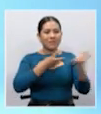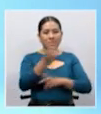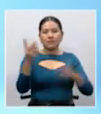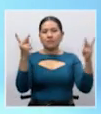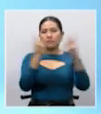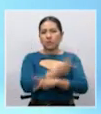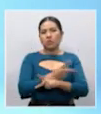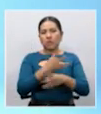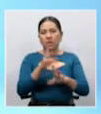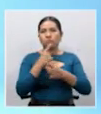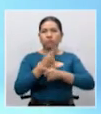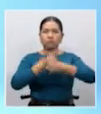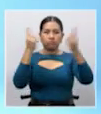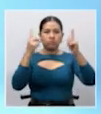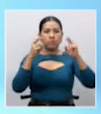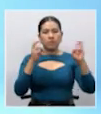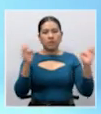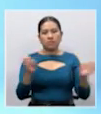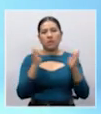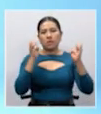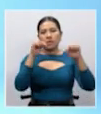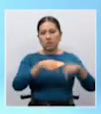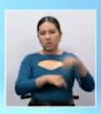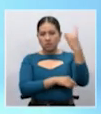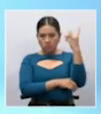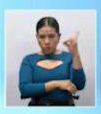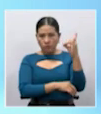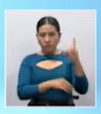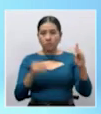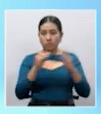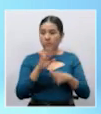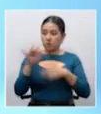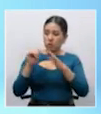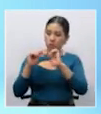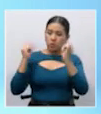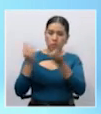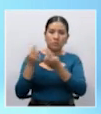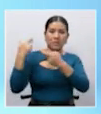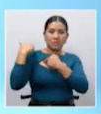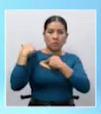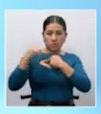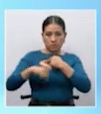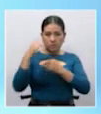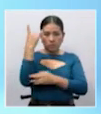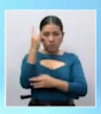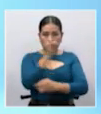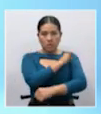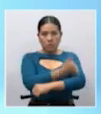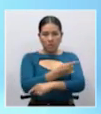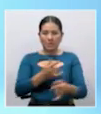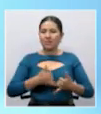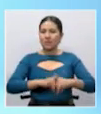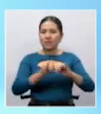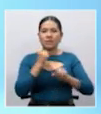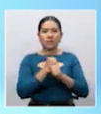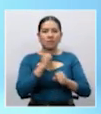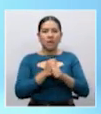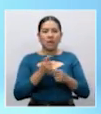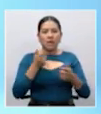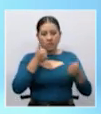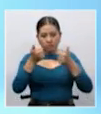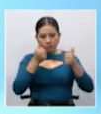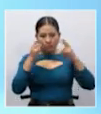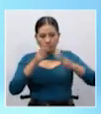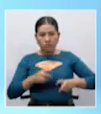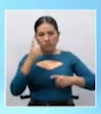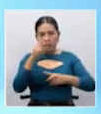los incendios. Asimismo, convocó a todo su cuerpo diplomático acreditado en Bolivia para continuar con los trabajos de cuidado del